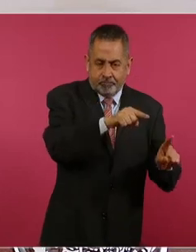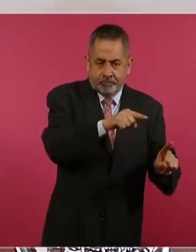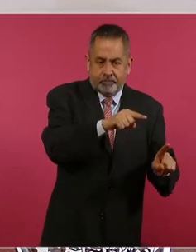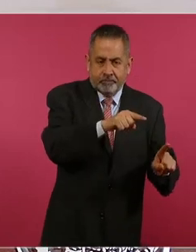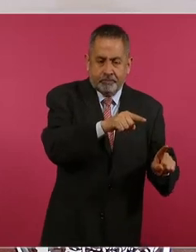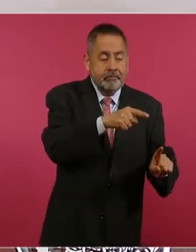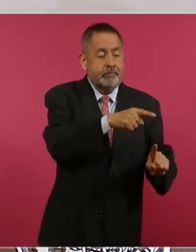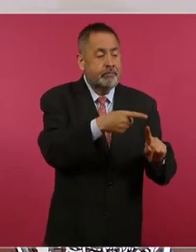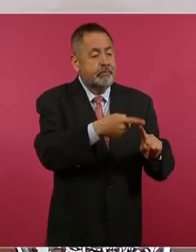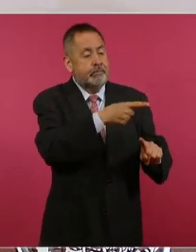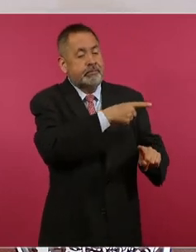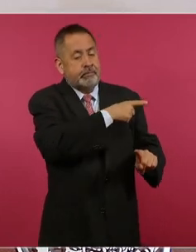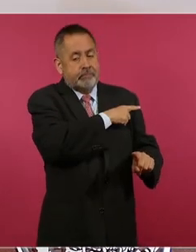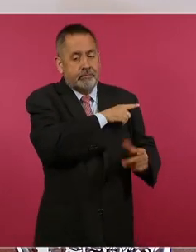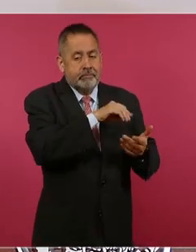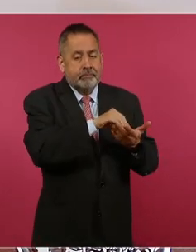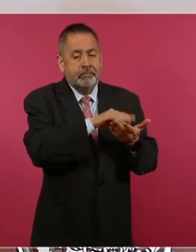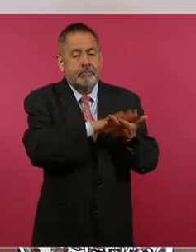de haber estado